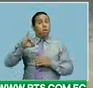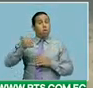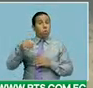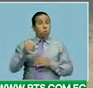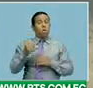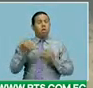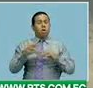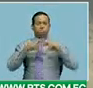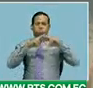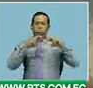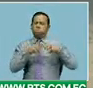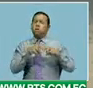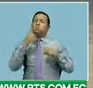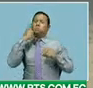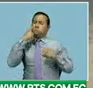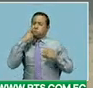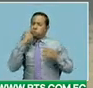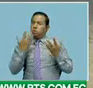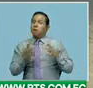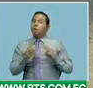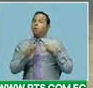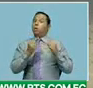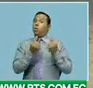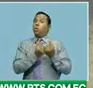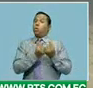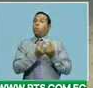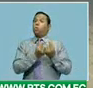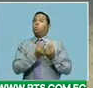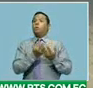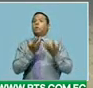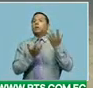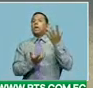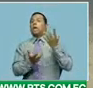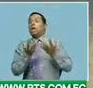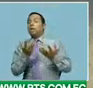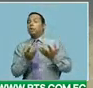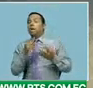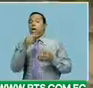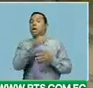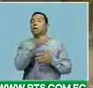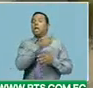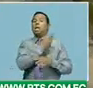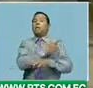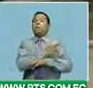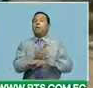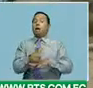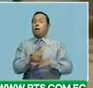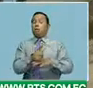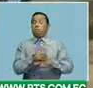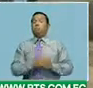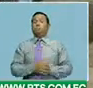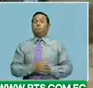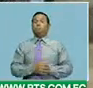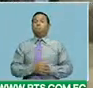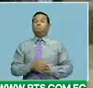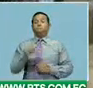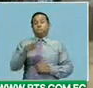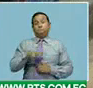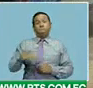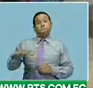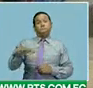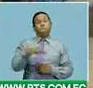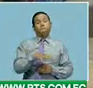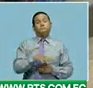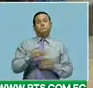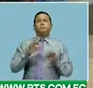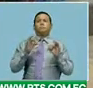algunos indicios que presuntamente sea una banda que operaría en La Libertad principalmente. Por lo pronto, el propietario del local solicita un